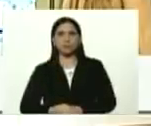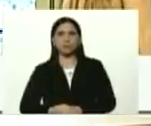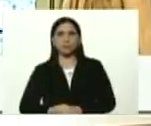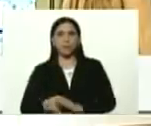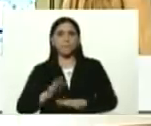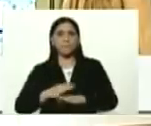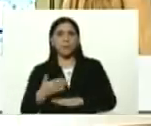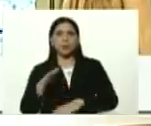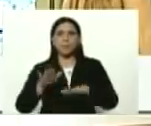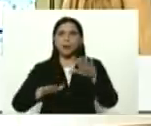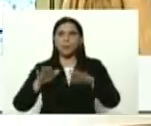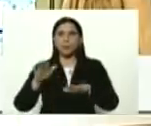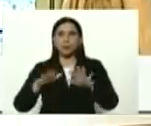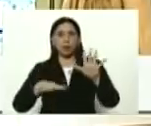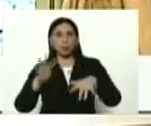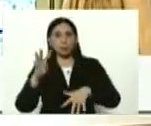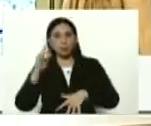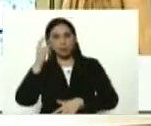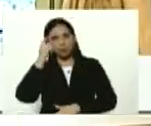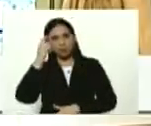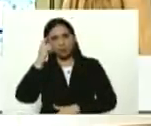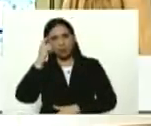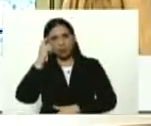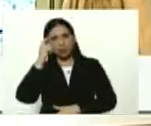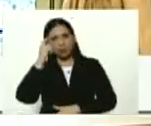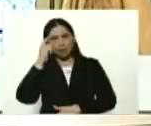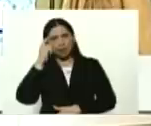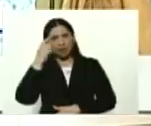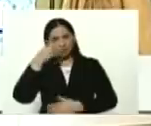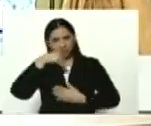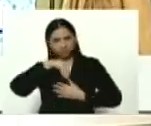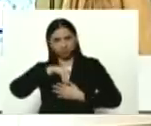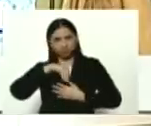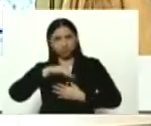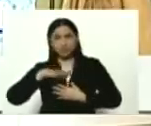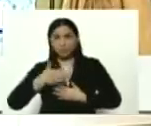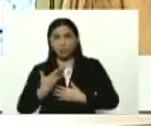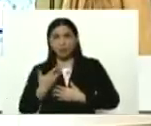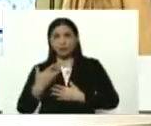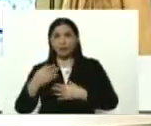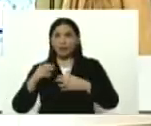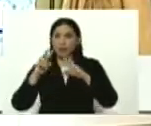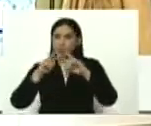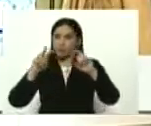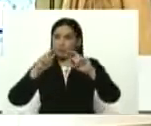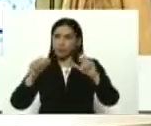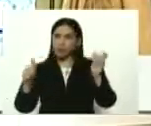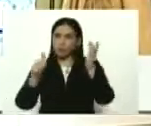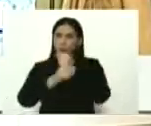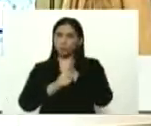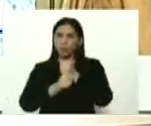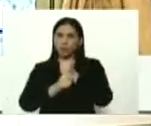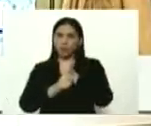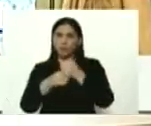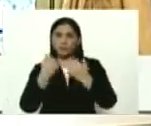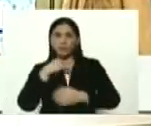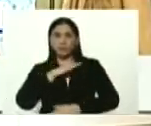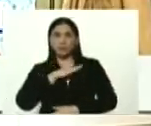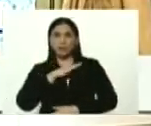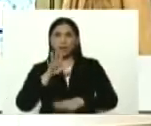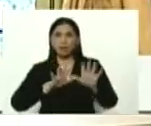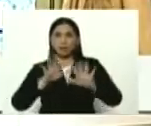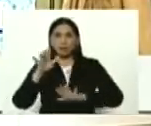porque más o menos en 14 días se incuba, se puede descubrir la enfermedad. 5 más 10 nos da 15